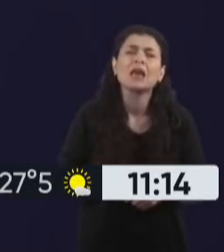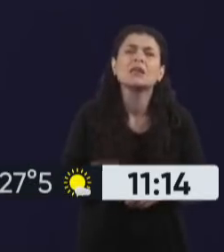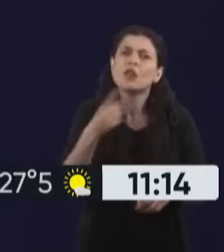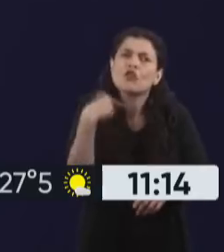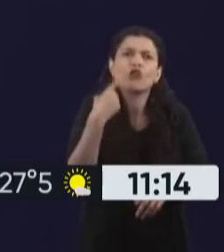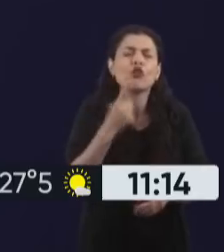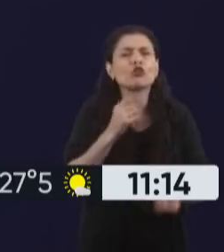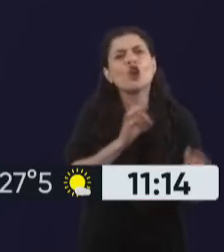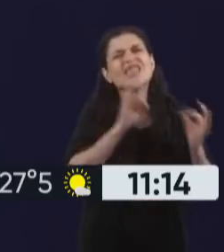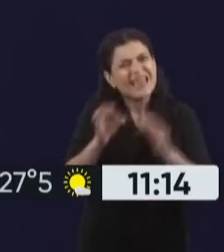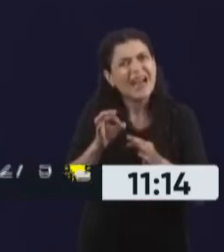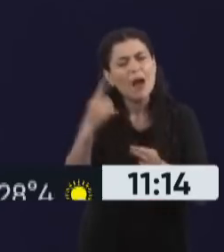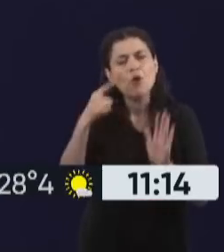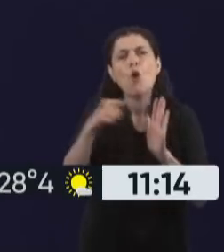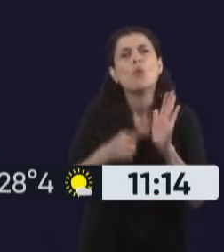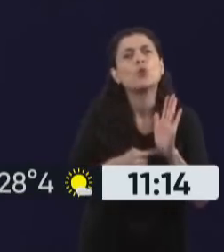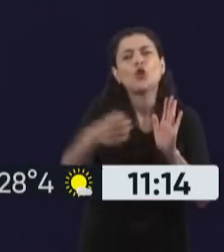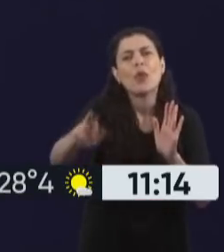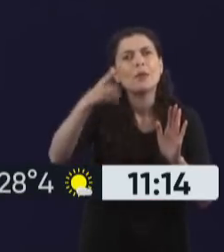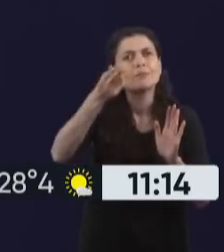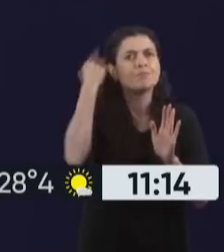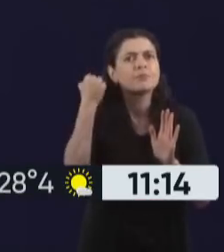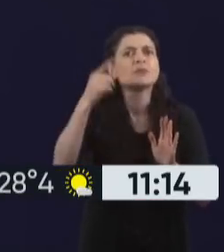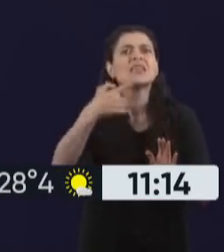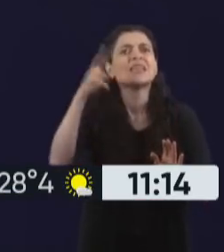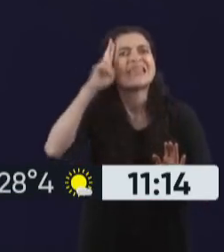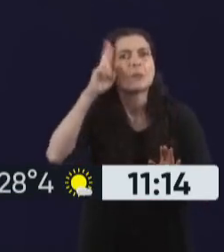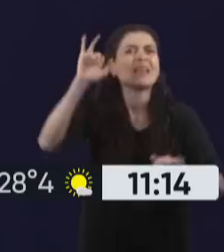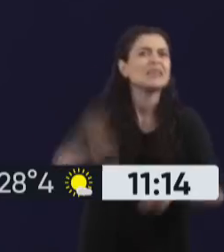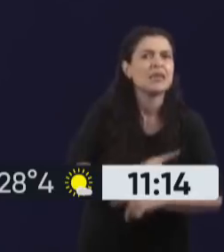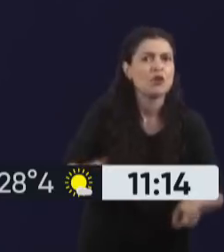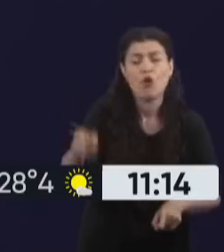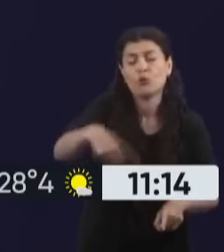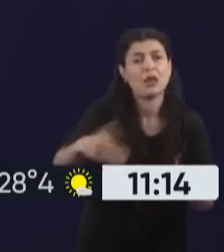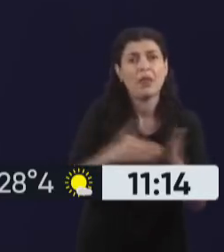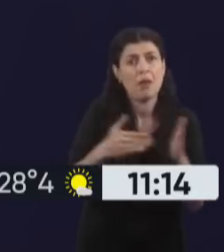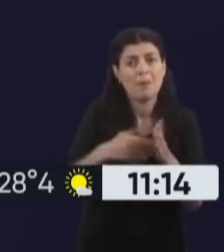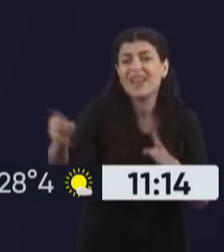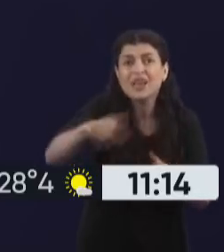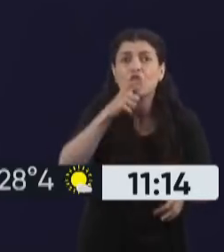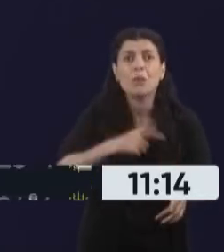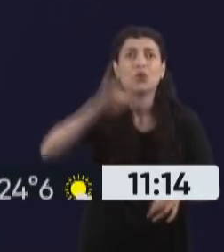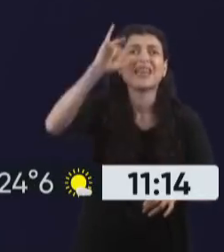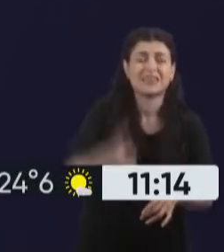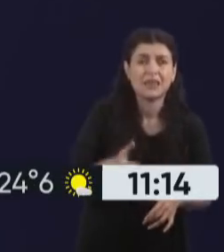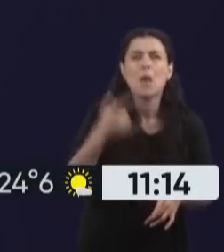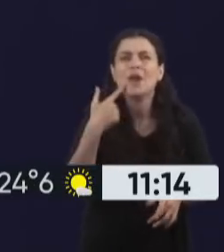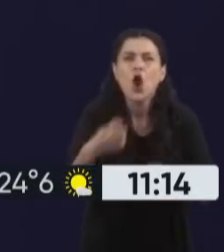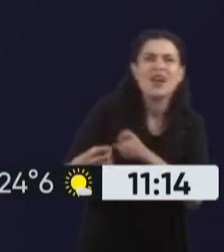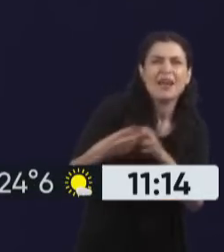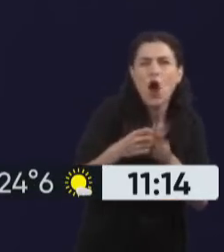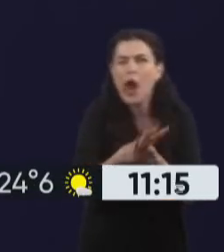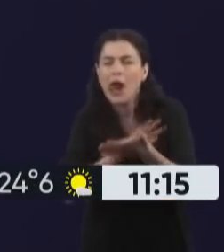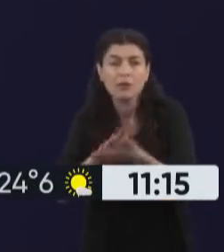nosotros establecimos las pautas y en base a eso la respuesta fue positiva, pero no hubo ninguna negociación con